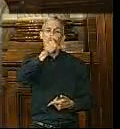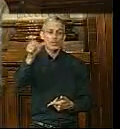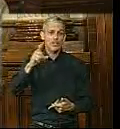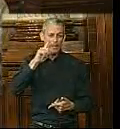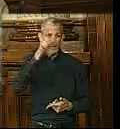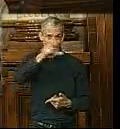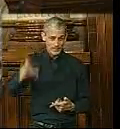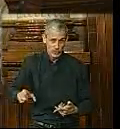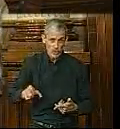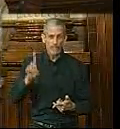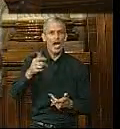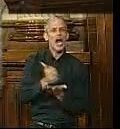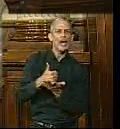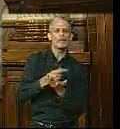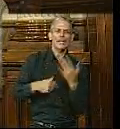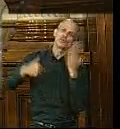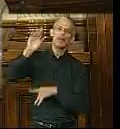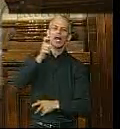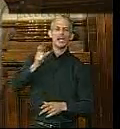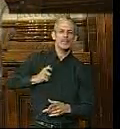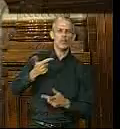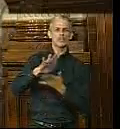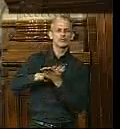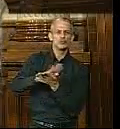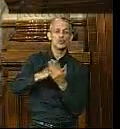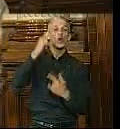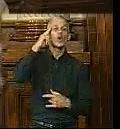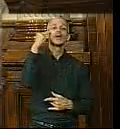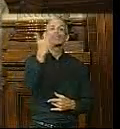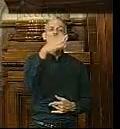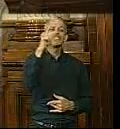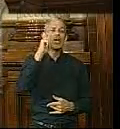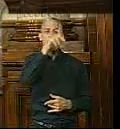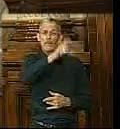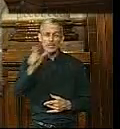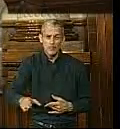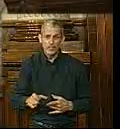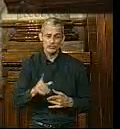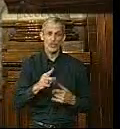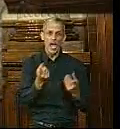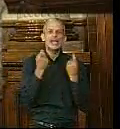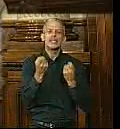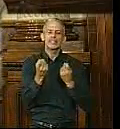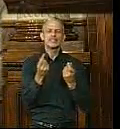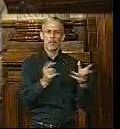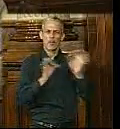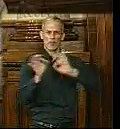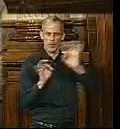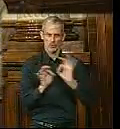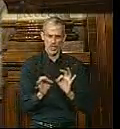950.000 personas que están esperando mayores respuestas y 95.000 que necesitan que este proyecto que